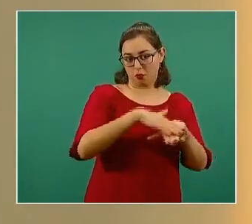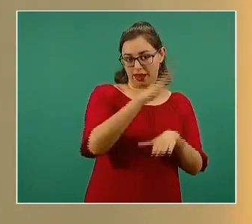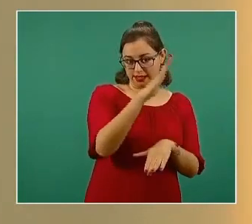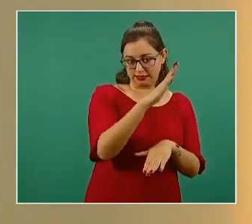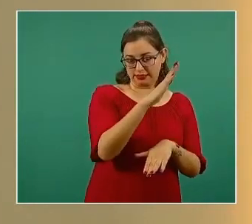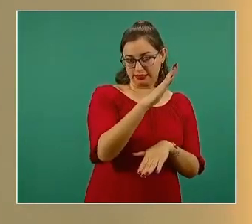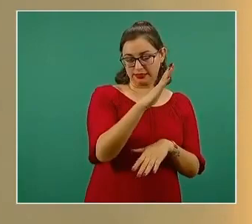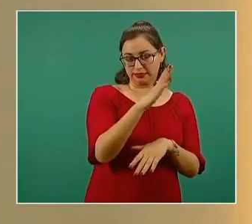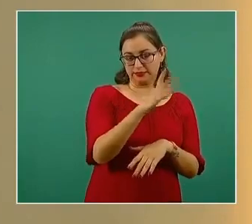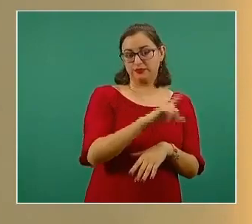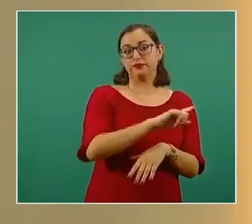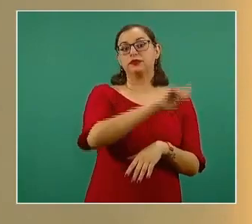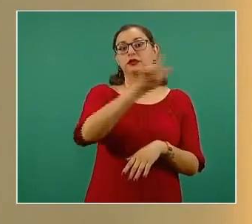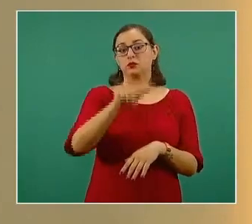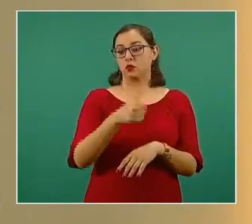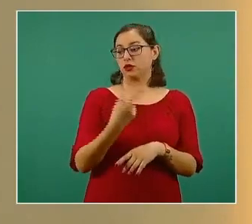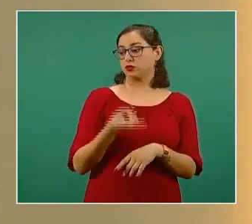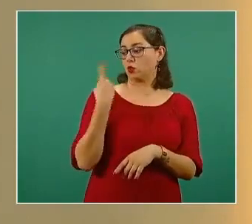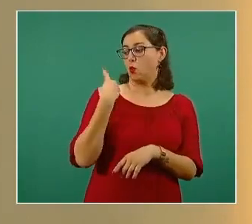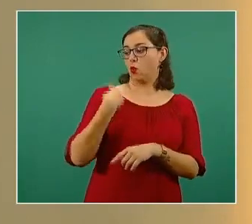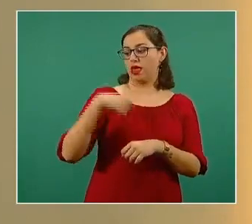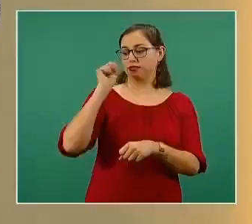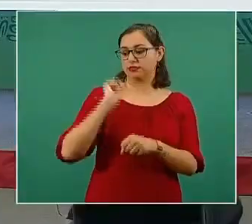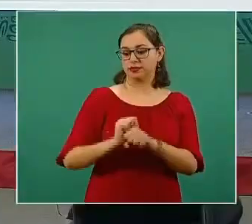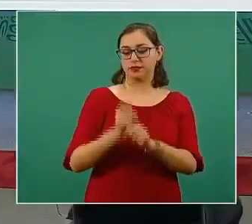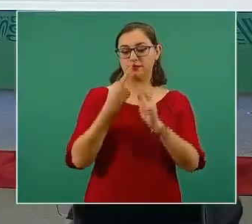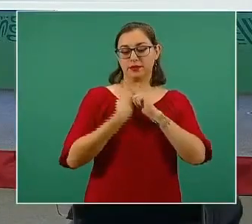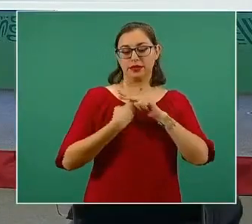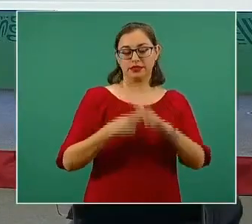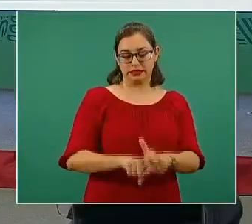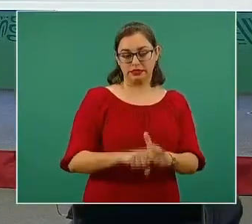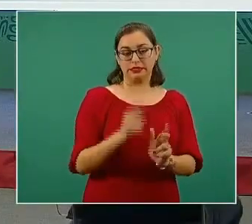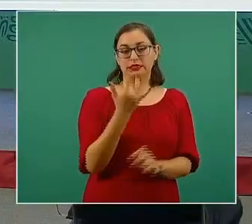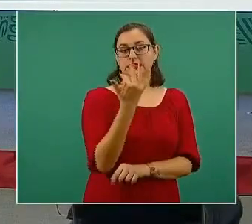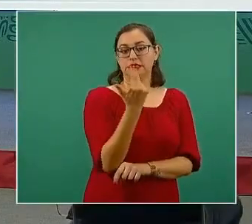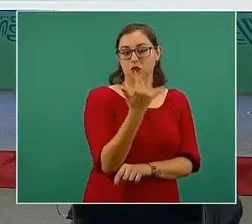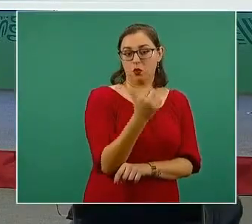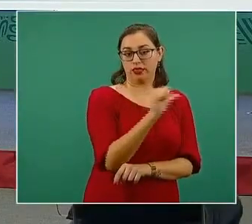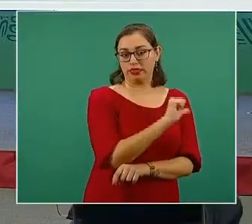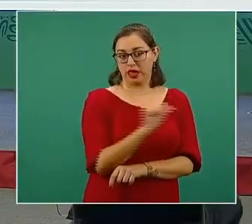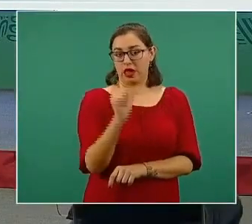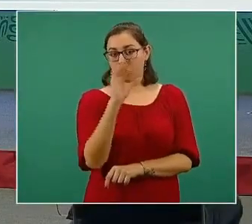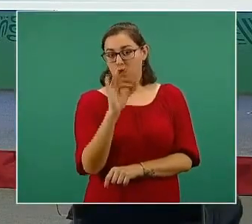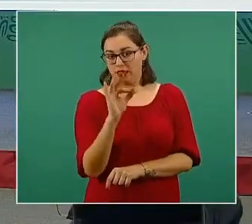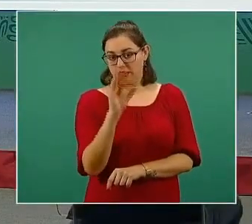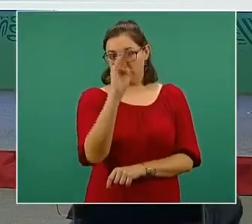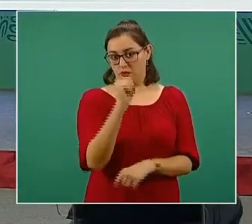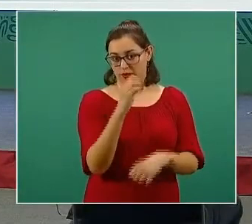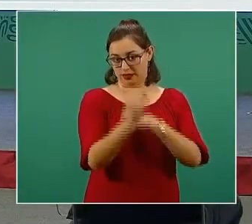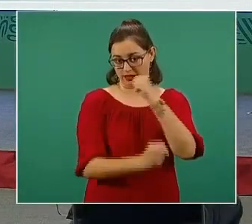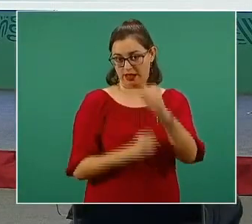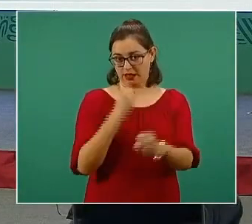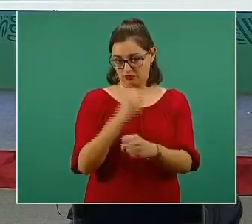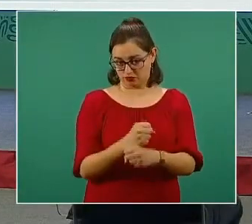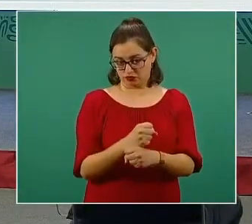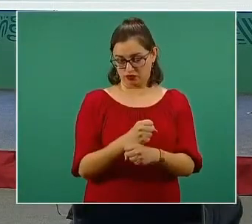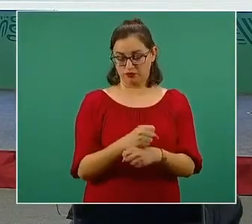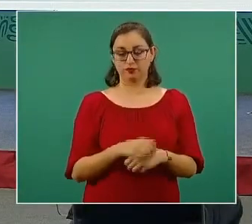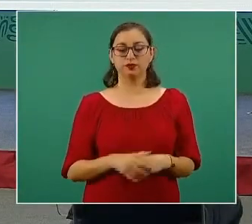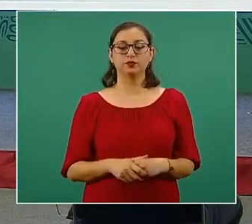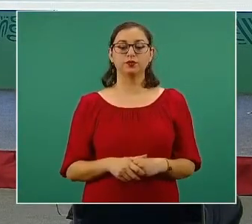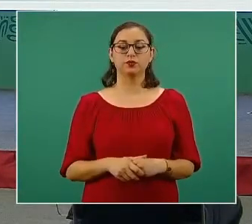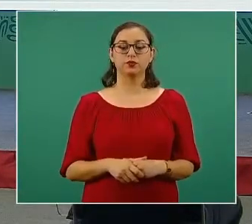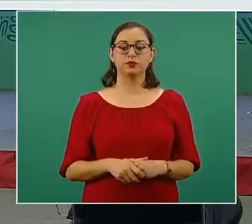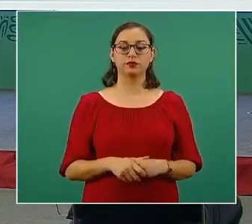más, y ya desde la semana pasada estamos con 50 y más. Esto para recordar que, aunque